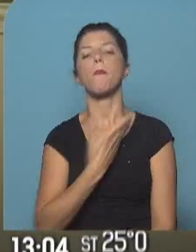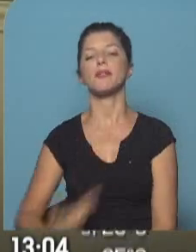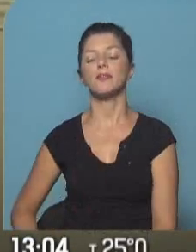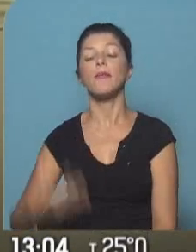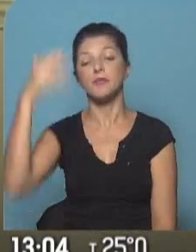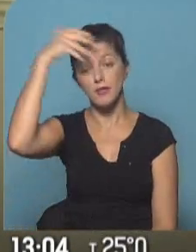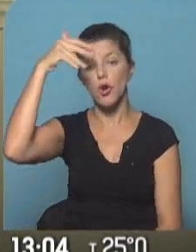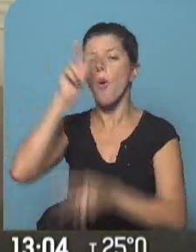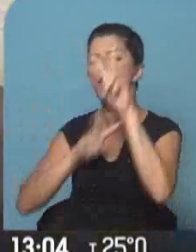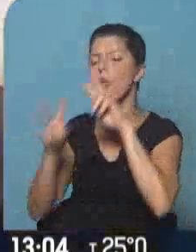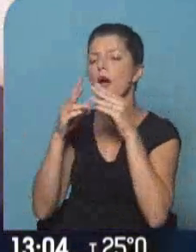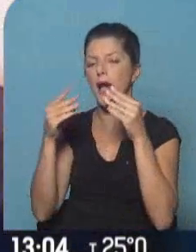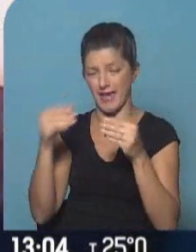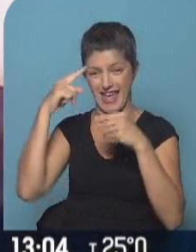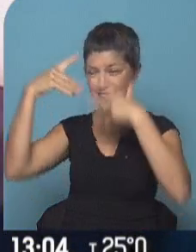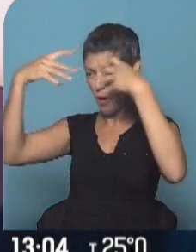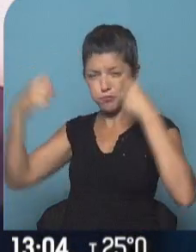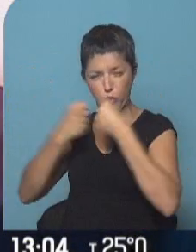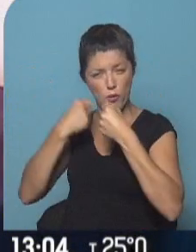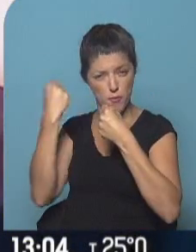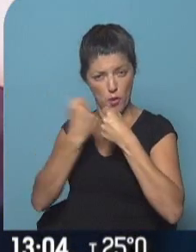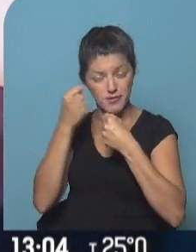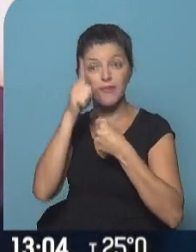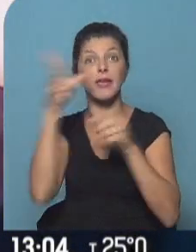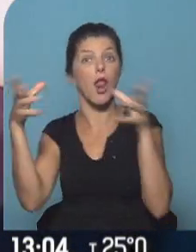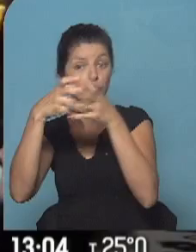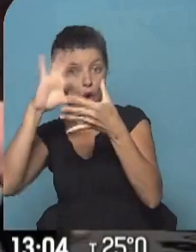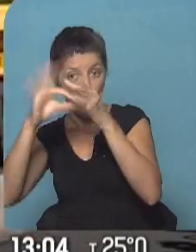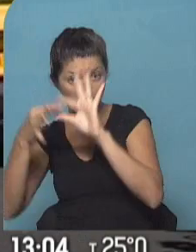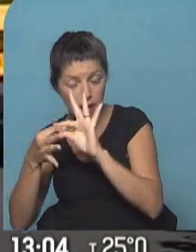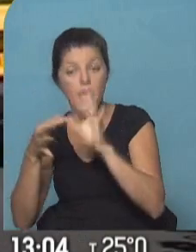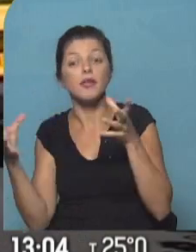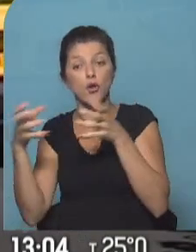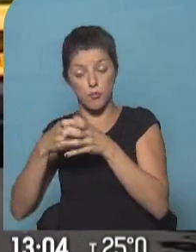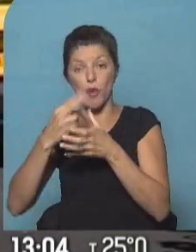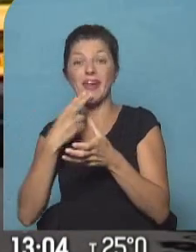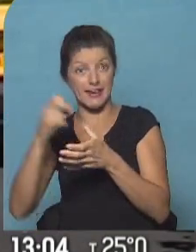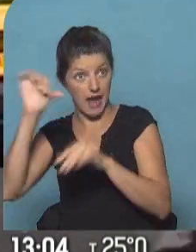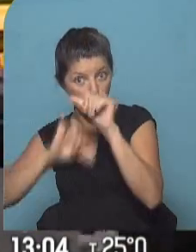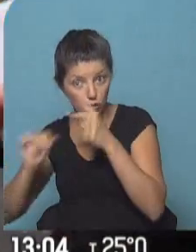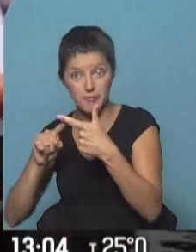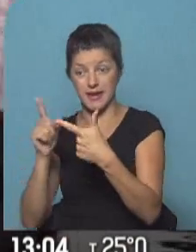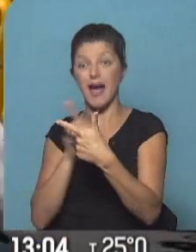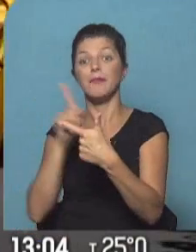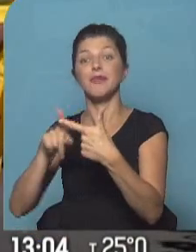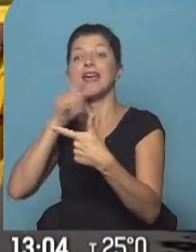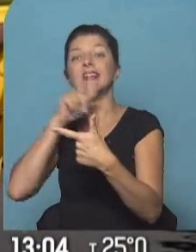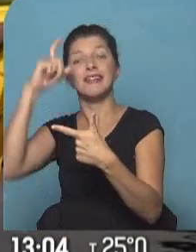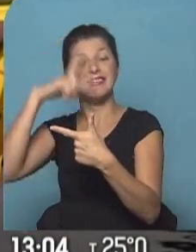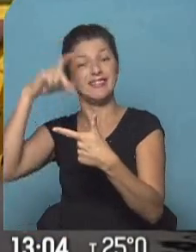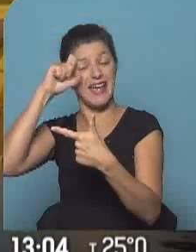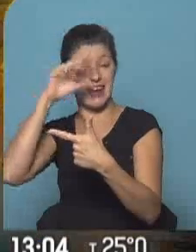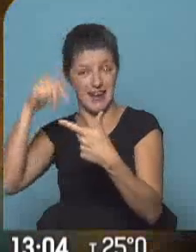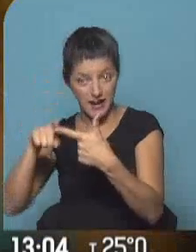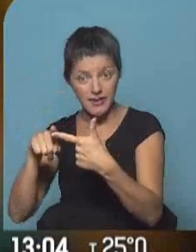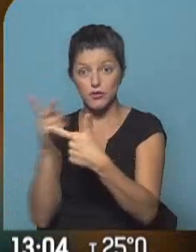hacer caer un entendimiento que, según la Unión Europea y la Agencia Internacional de Energía Atómica, Teherán estaría cumpliendo de